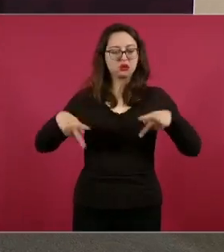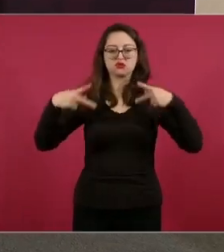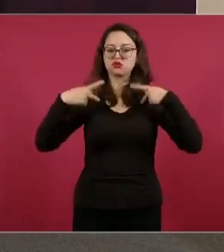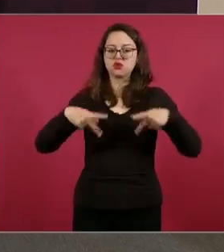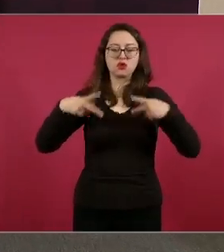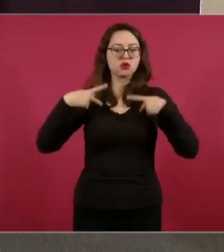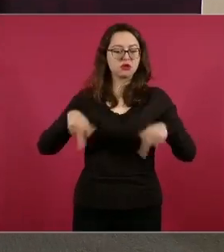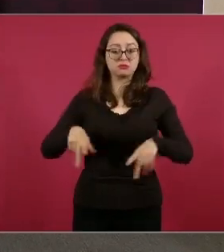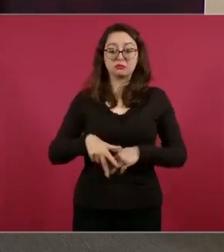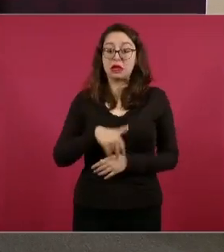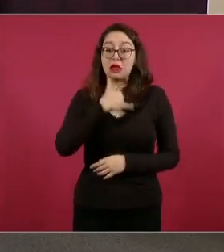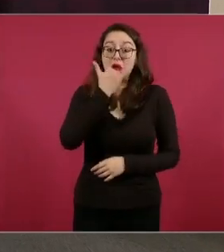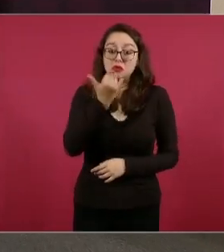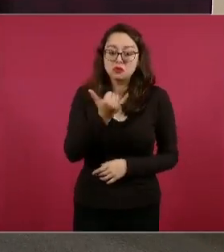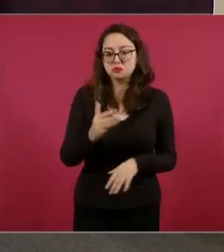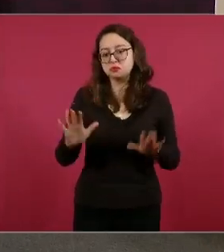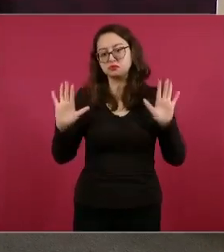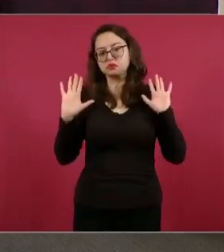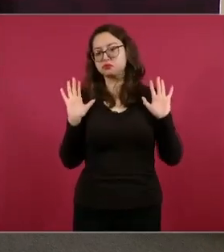Y